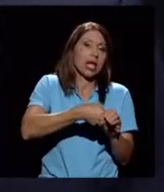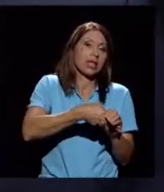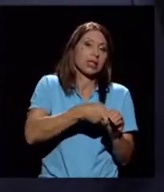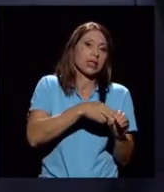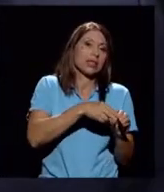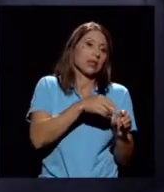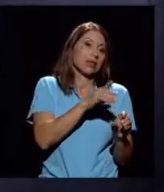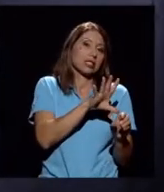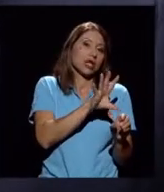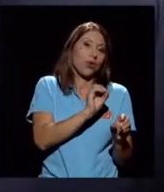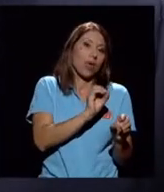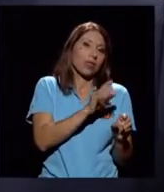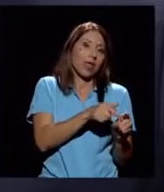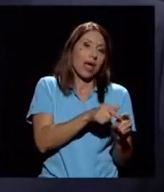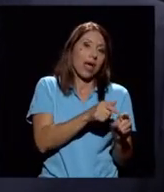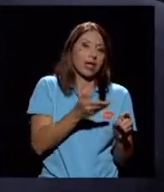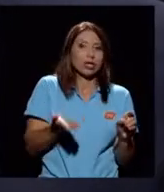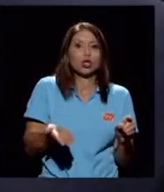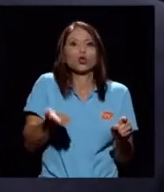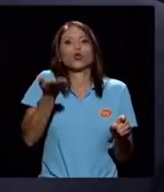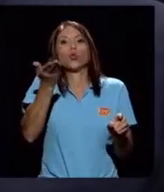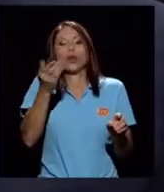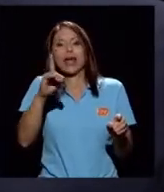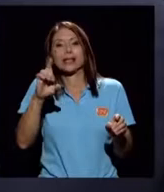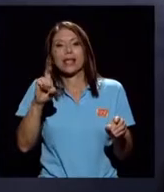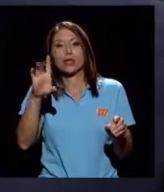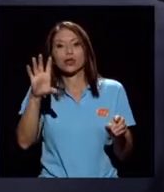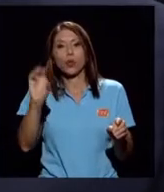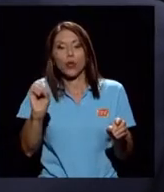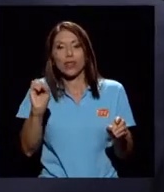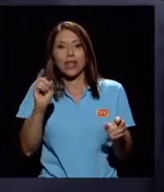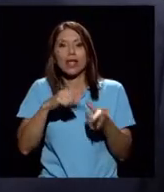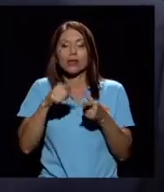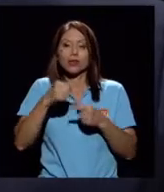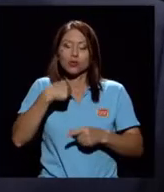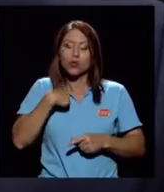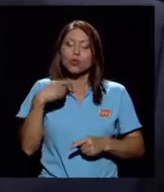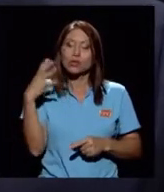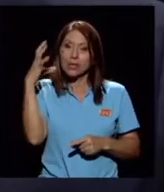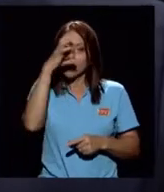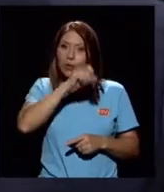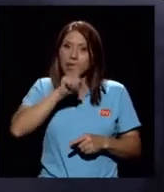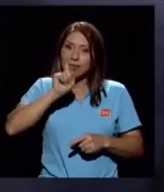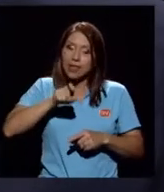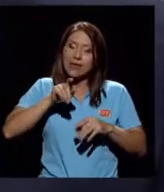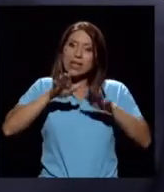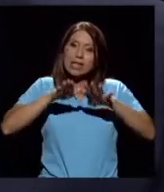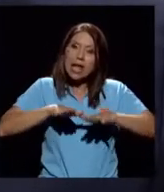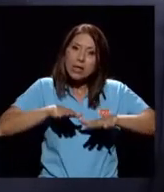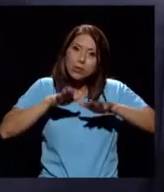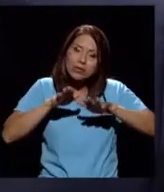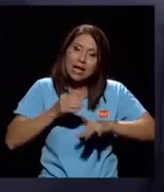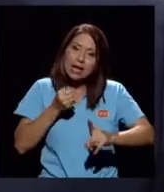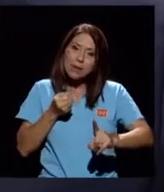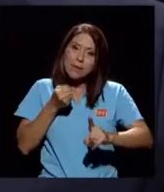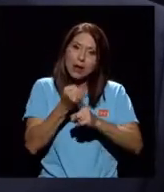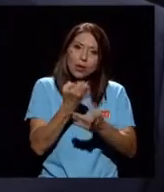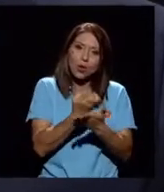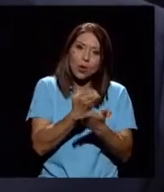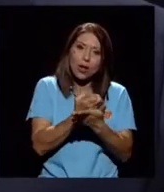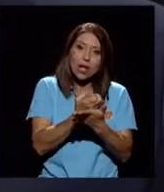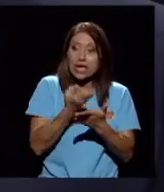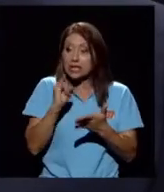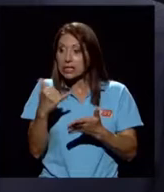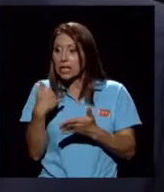bueno uno entendería que se trate de suavizar el impacto para la economía utilizando un poco de reservas si se tienen